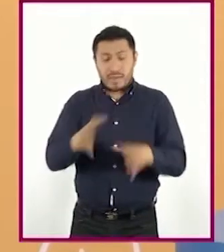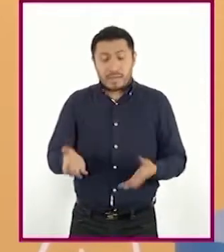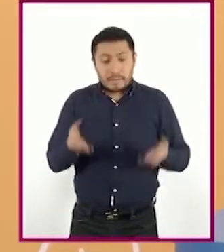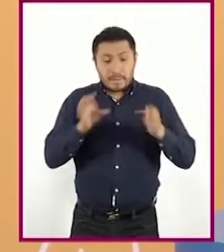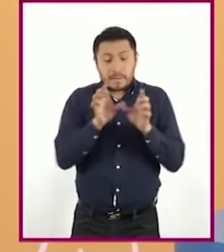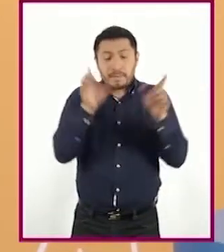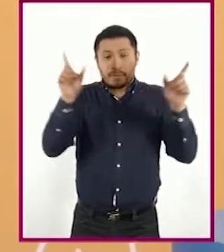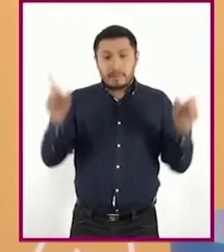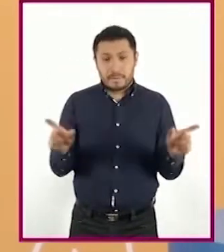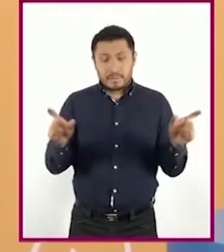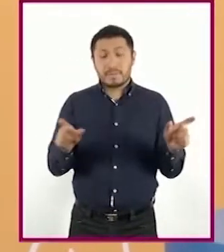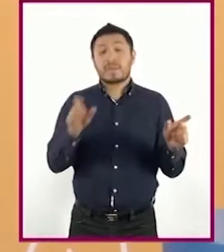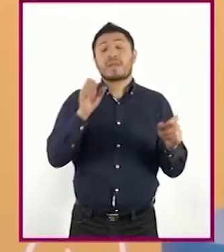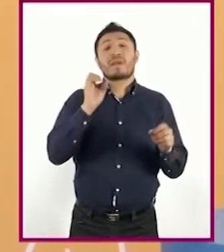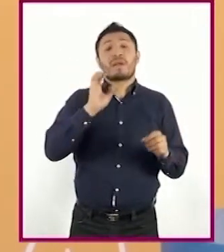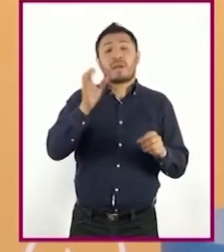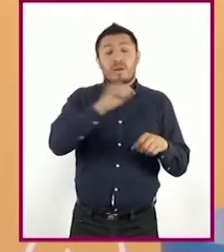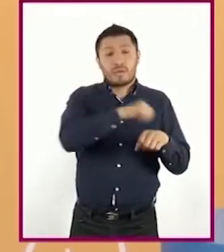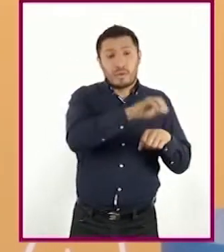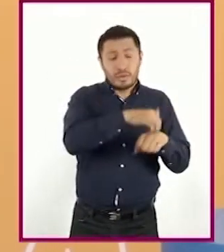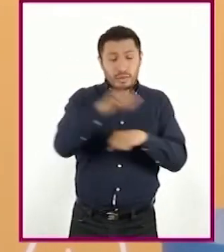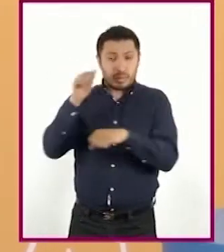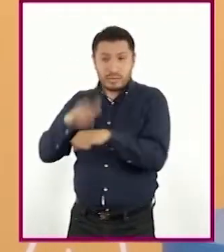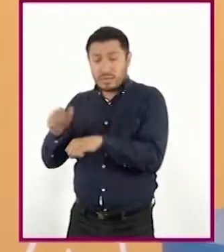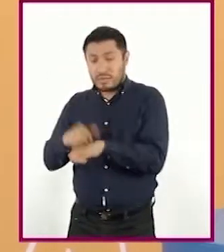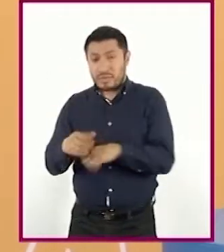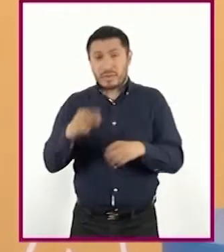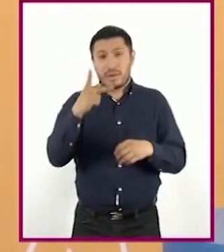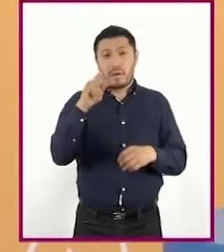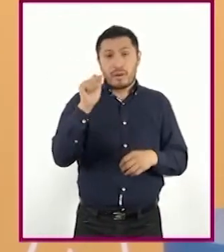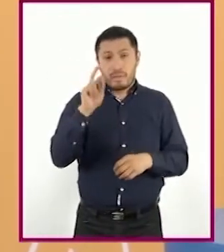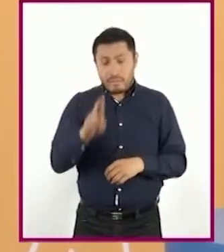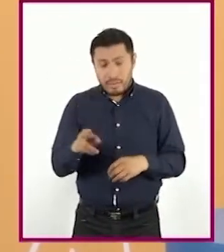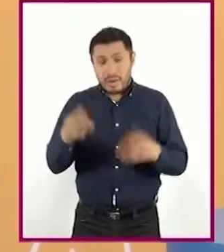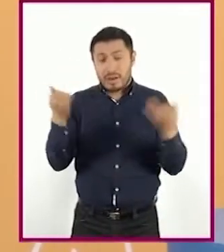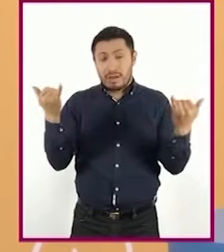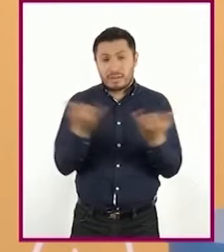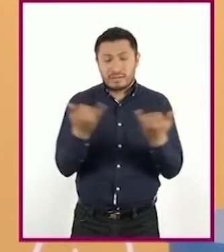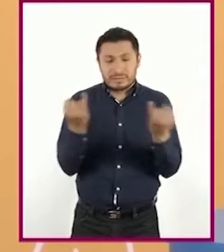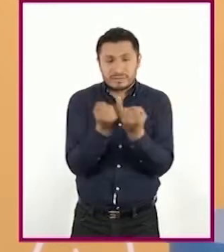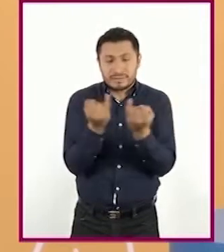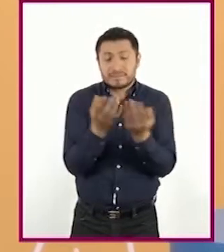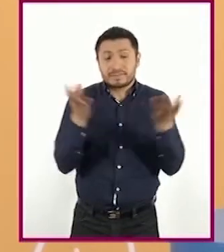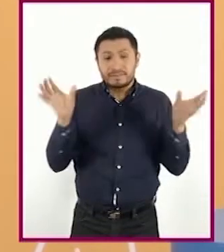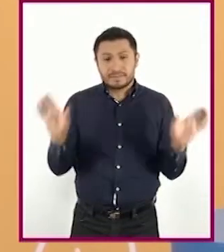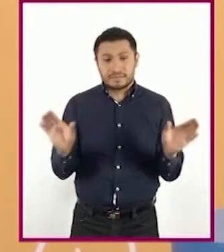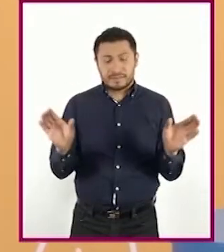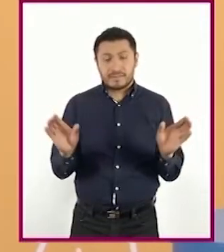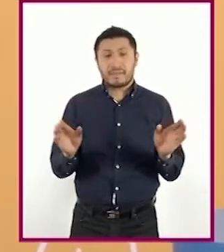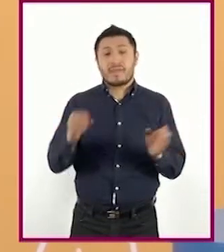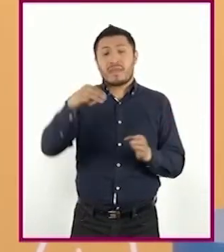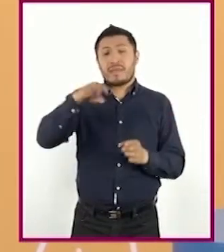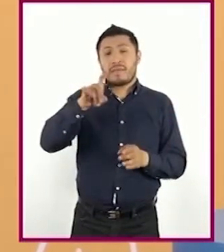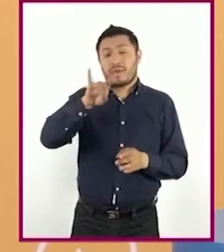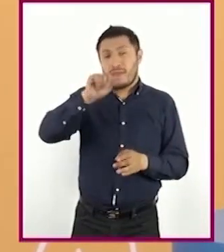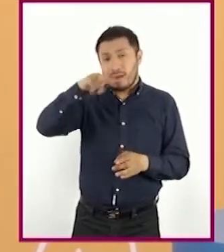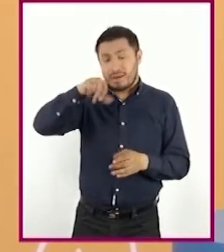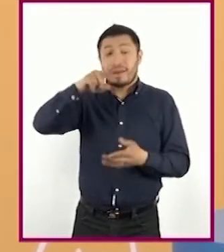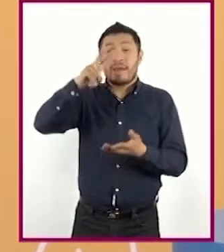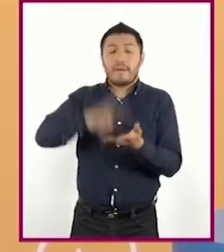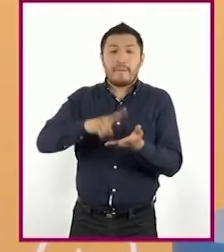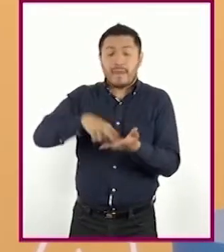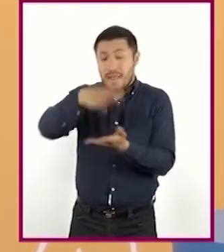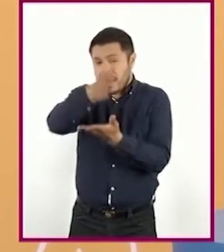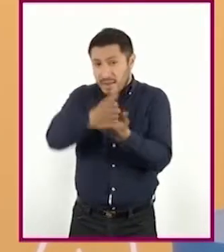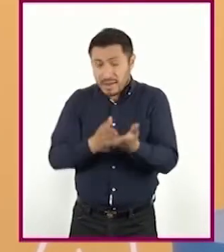Y cuando el número de datos es par, como en este caso, la mediana es el promedio de los valores centrales que separan los